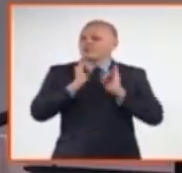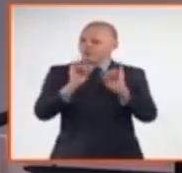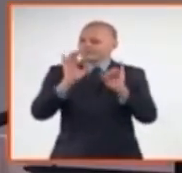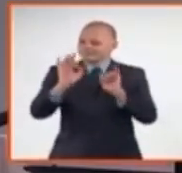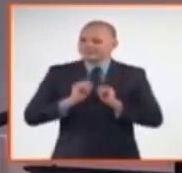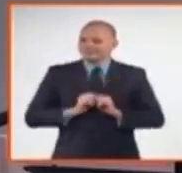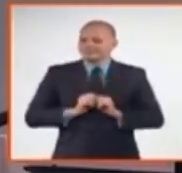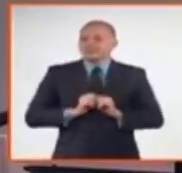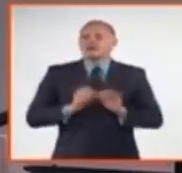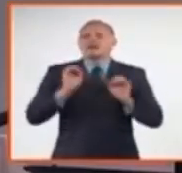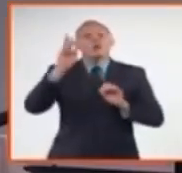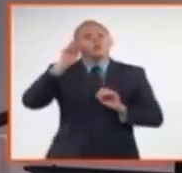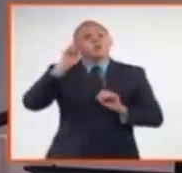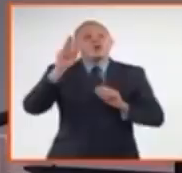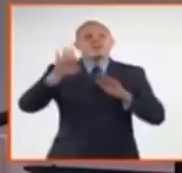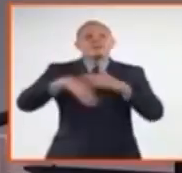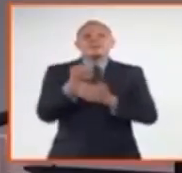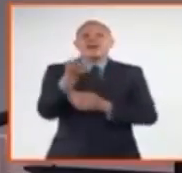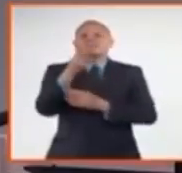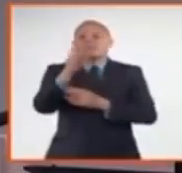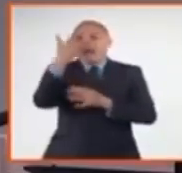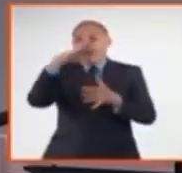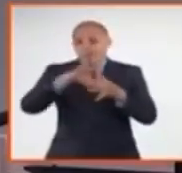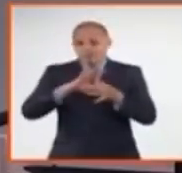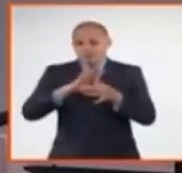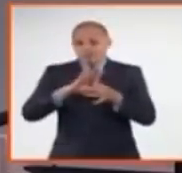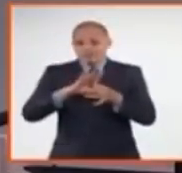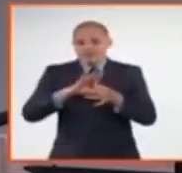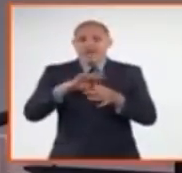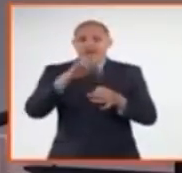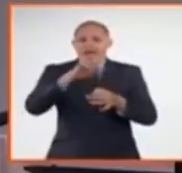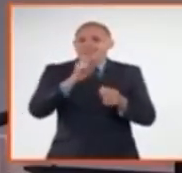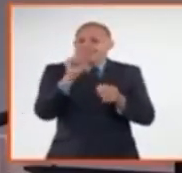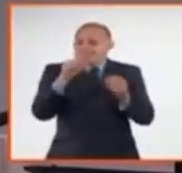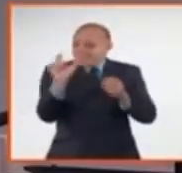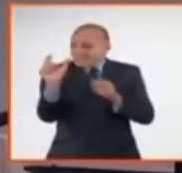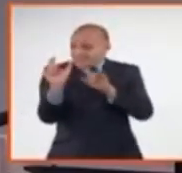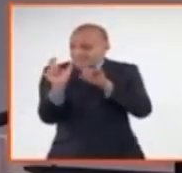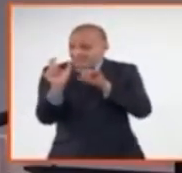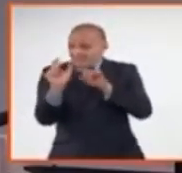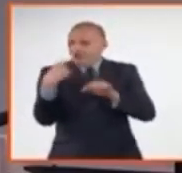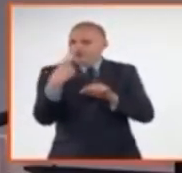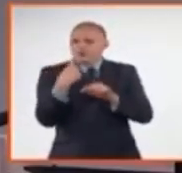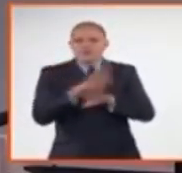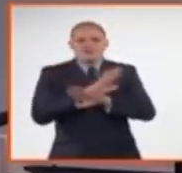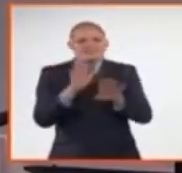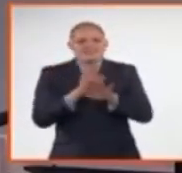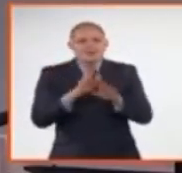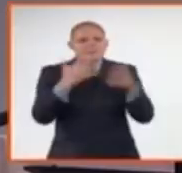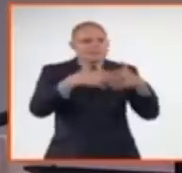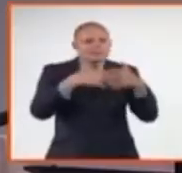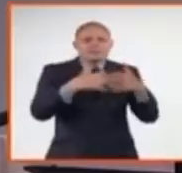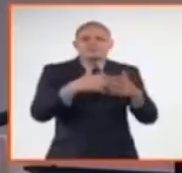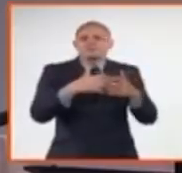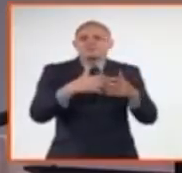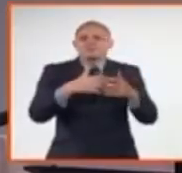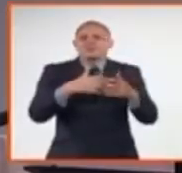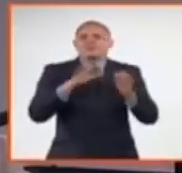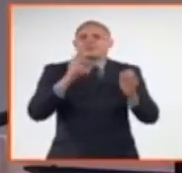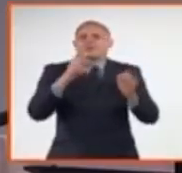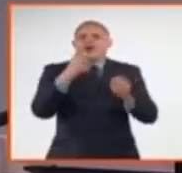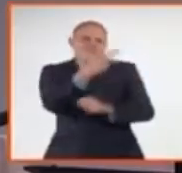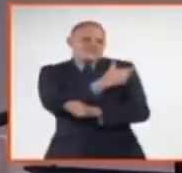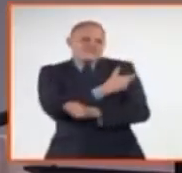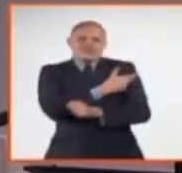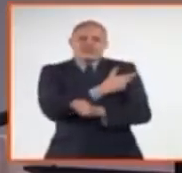el 13 de agosto de anunciar este hito éramos muy cuidadosos a la hora de anunciar la noticia no primero era una noticia que